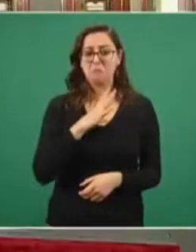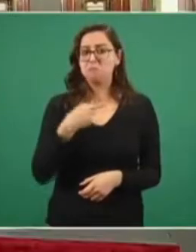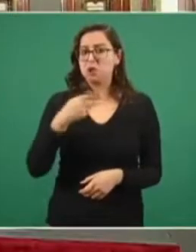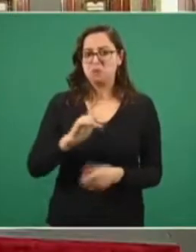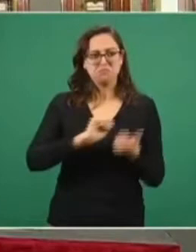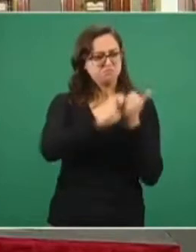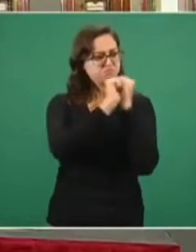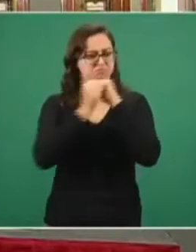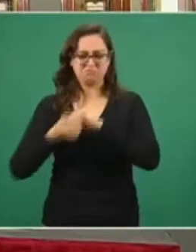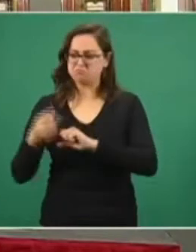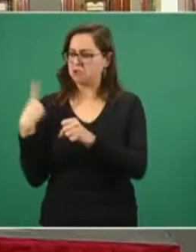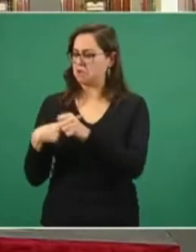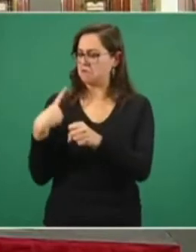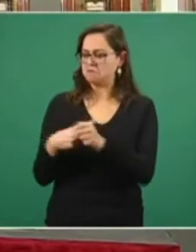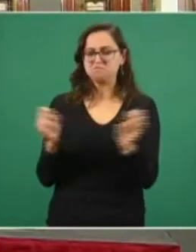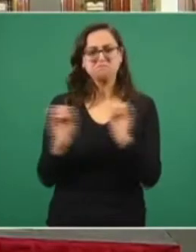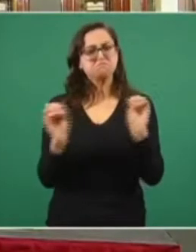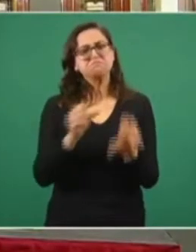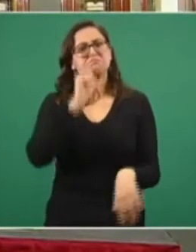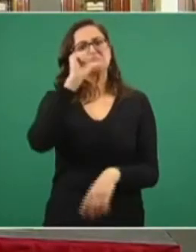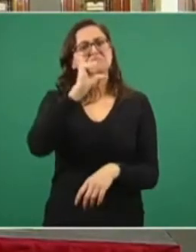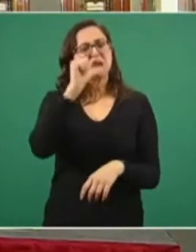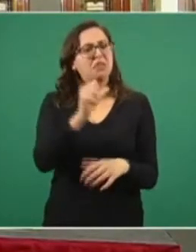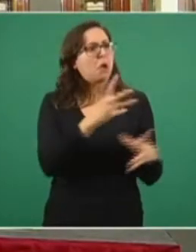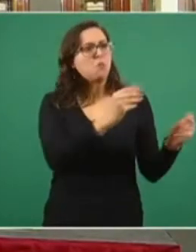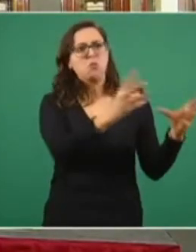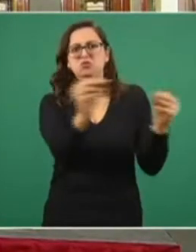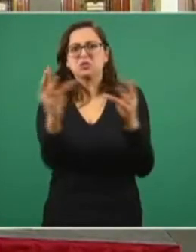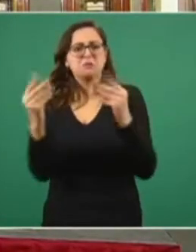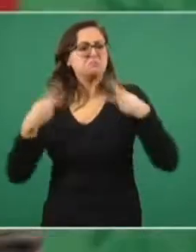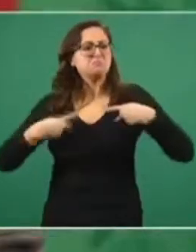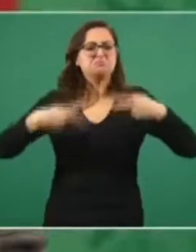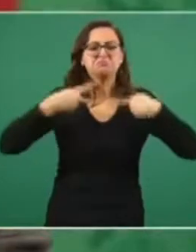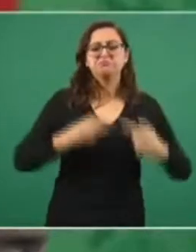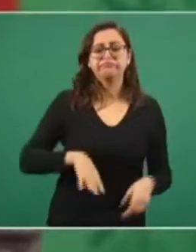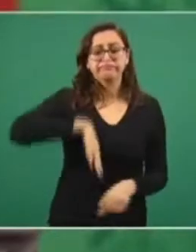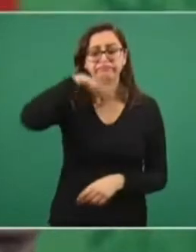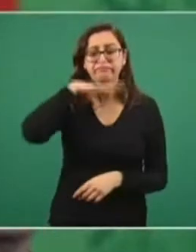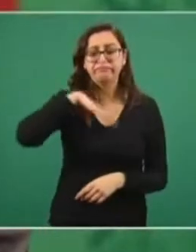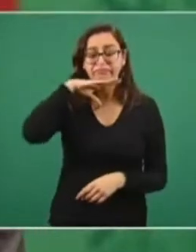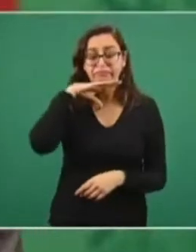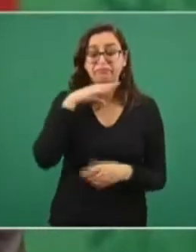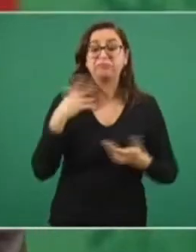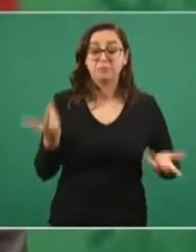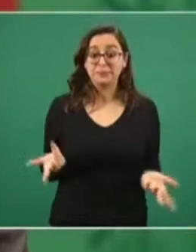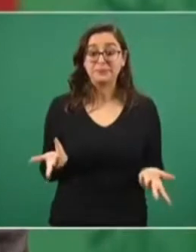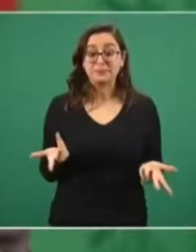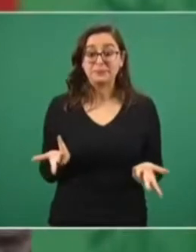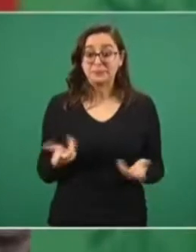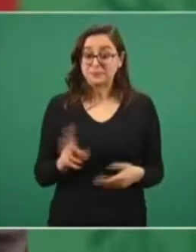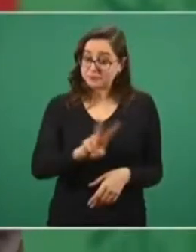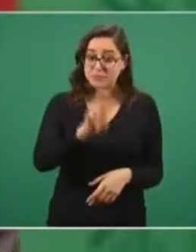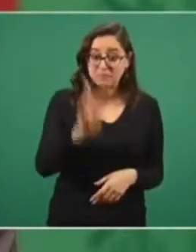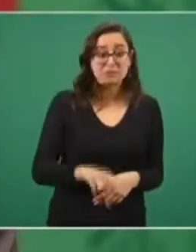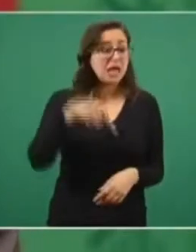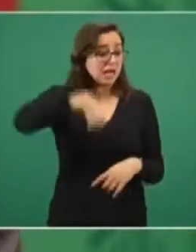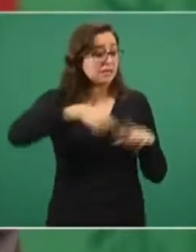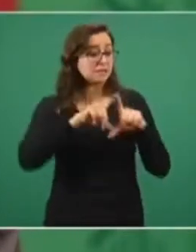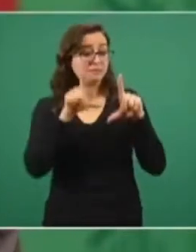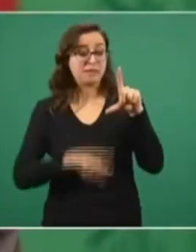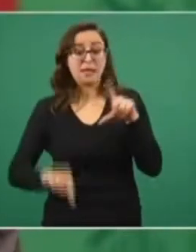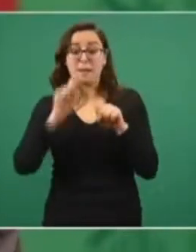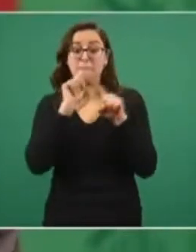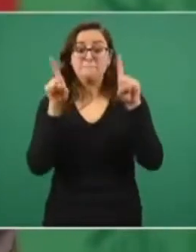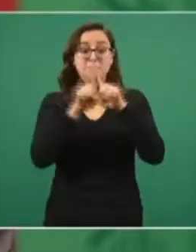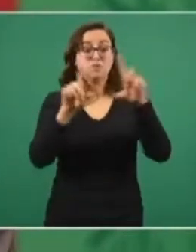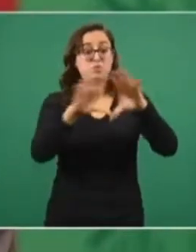asintomáticos y mucho hemos conversado también en México y en el mundo sobre la posible importancia de las